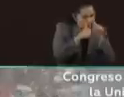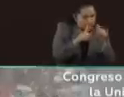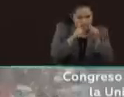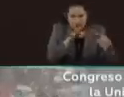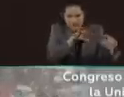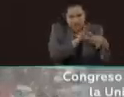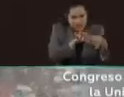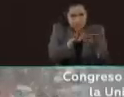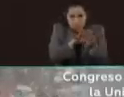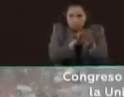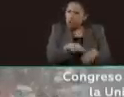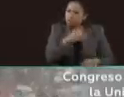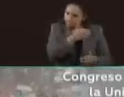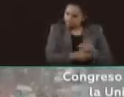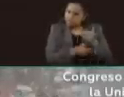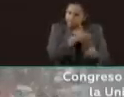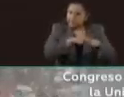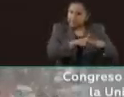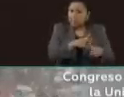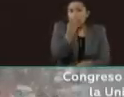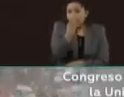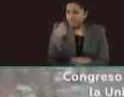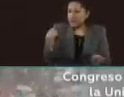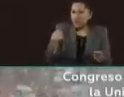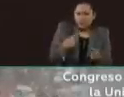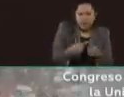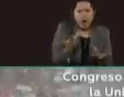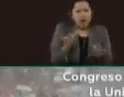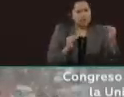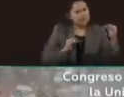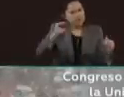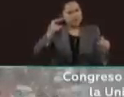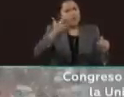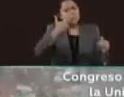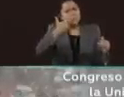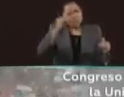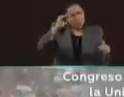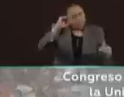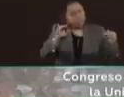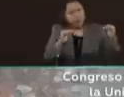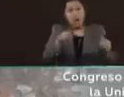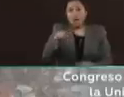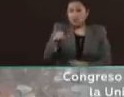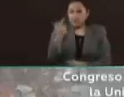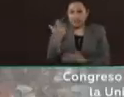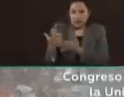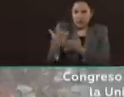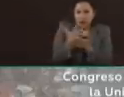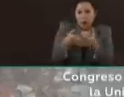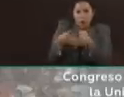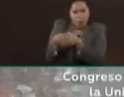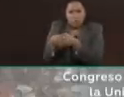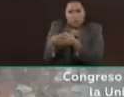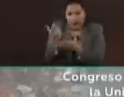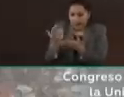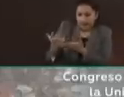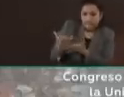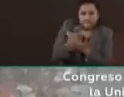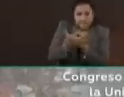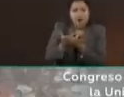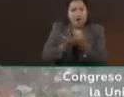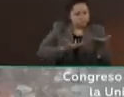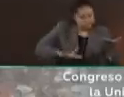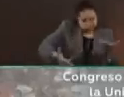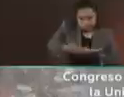abatir desigualdades, mejorar la distribución de la riqueza, mantener la estabilidad económica y defender la soberanía